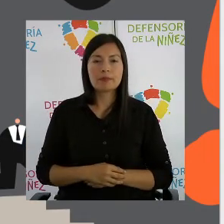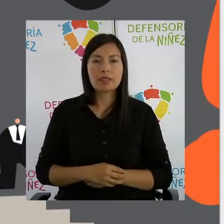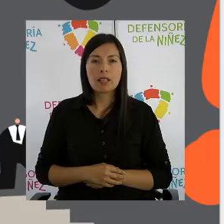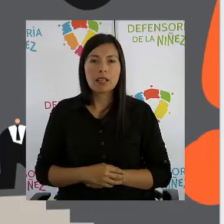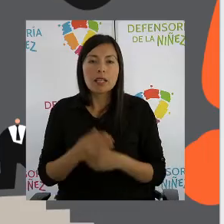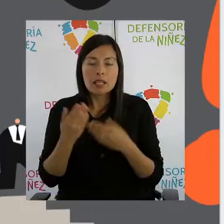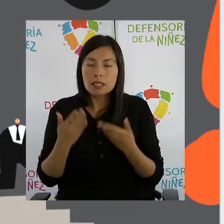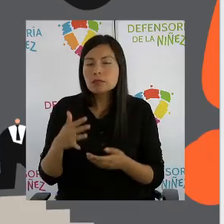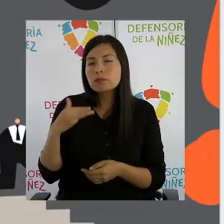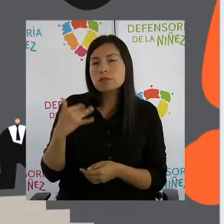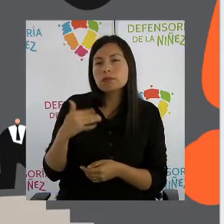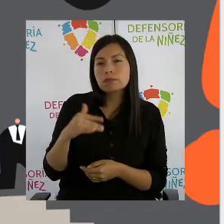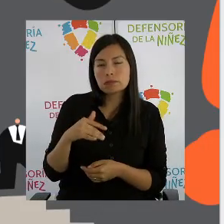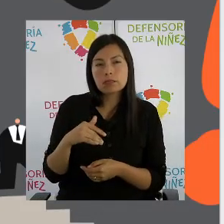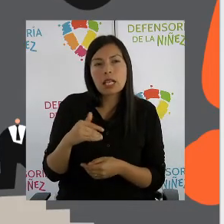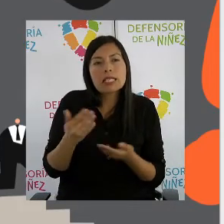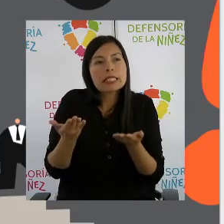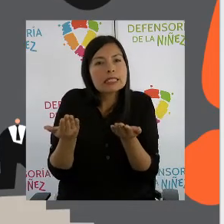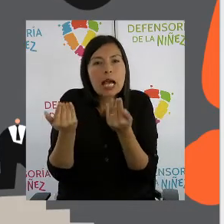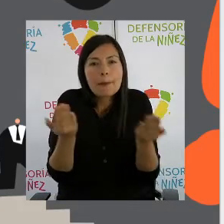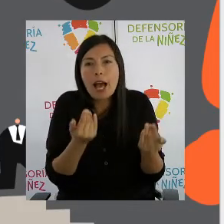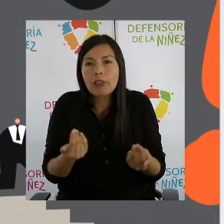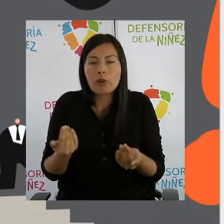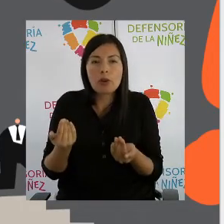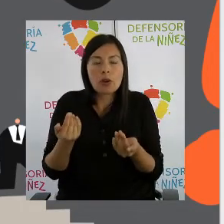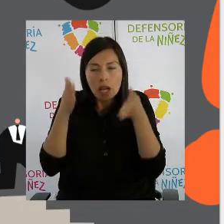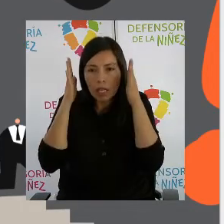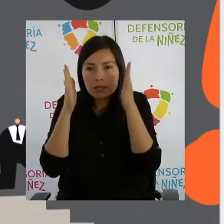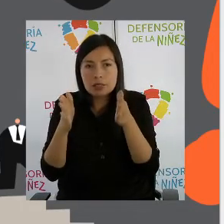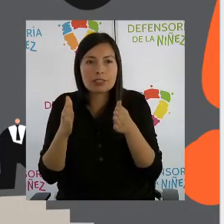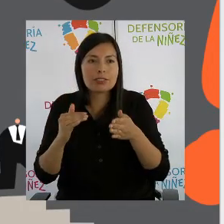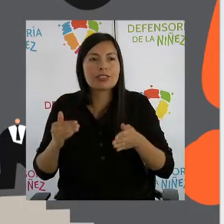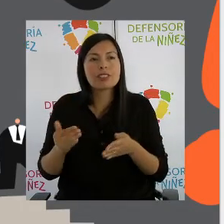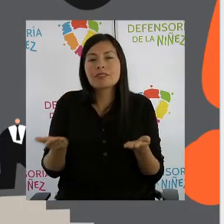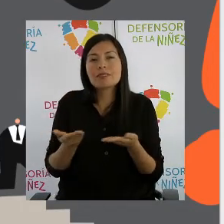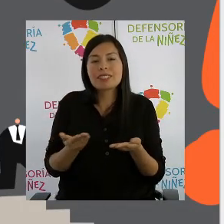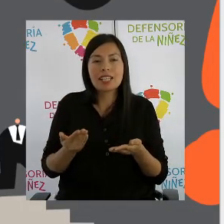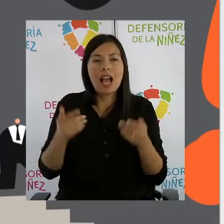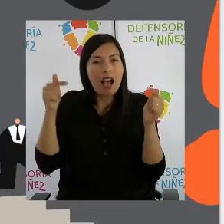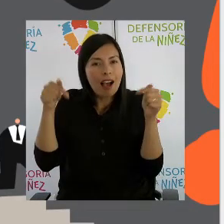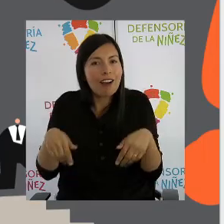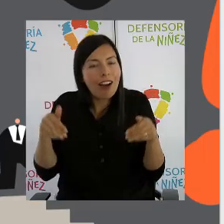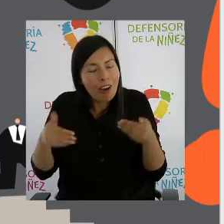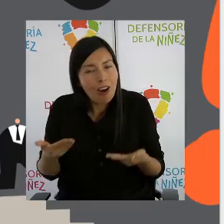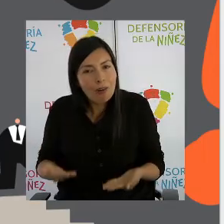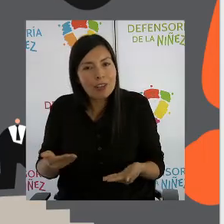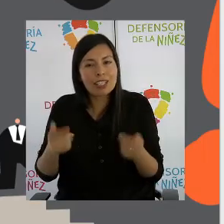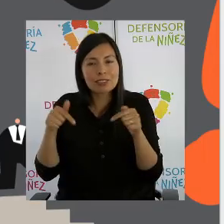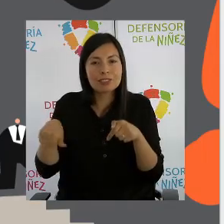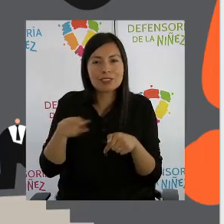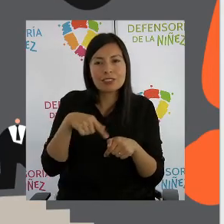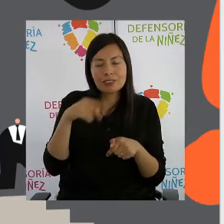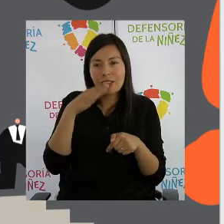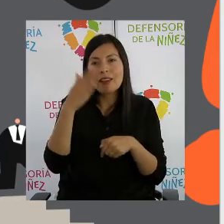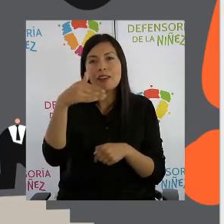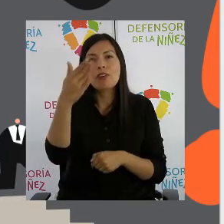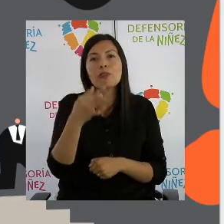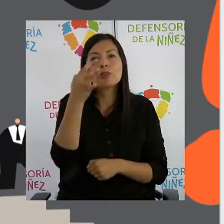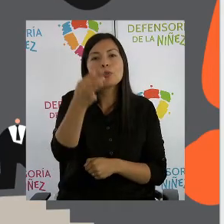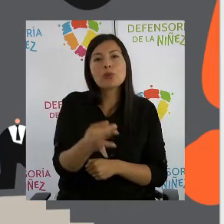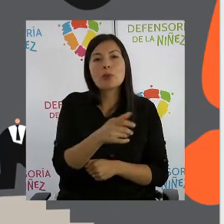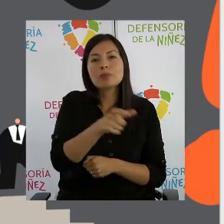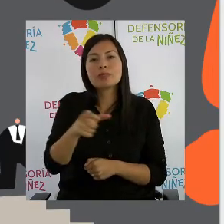de otra petición, llamado, exigencia, como queramos llamar. Estamos ahora a puertas de la generación de los